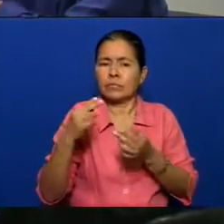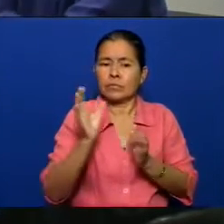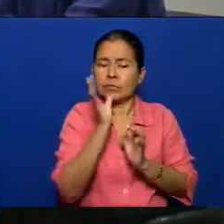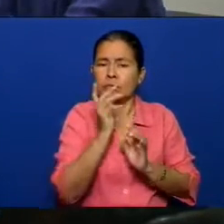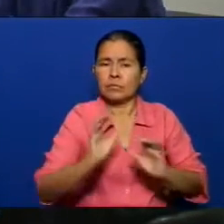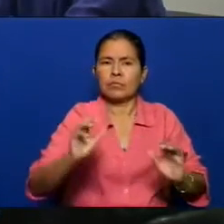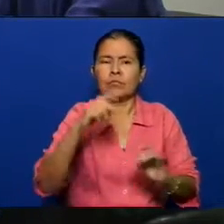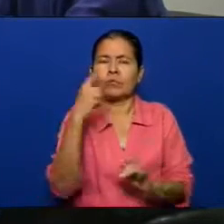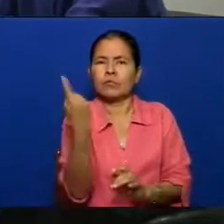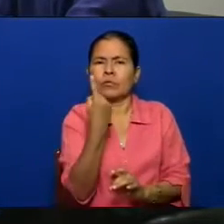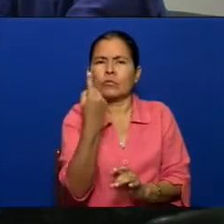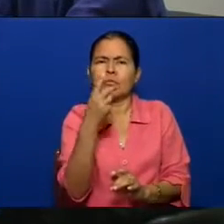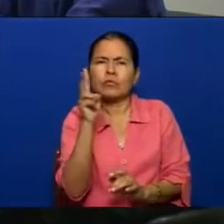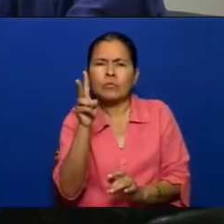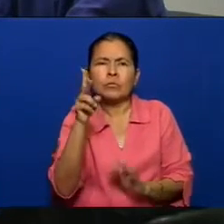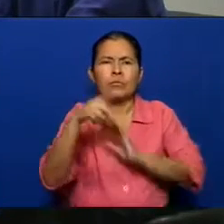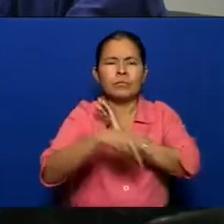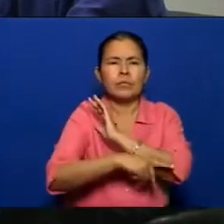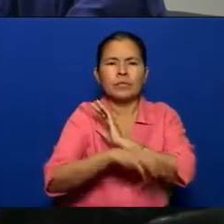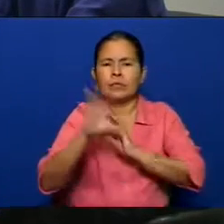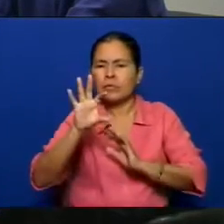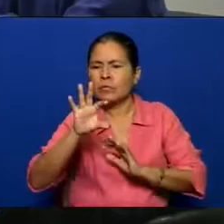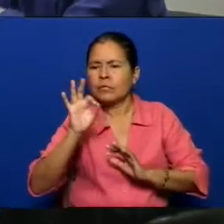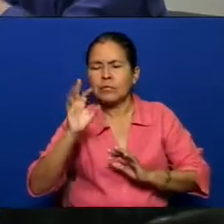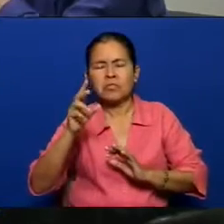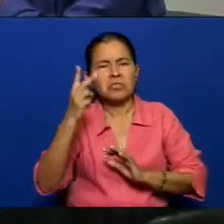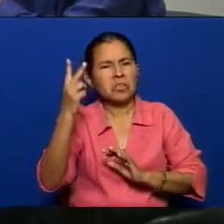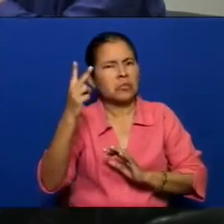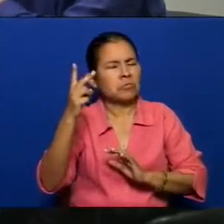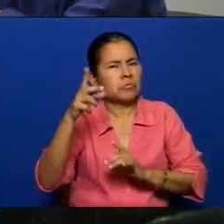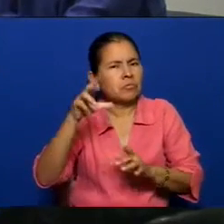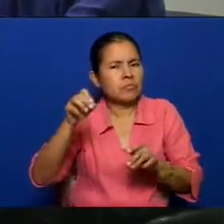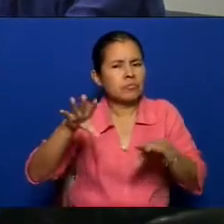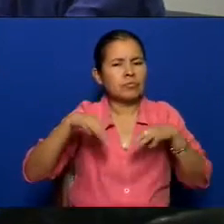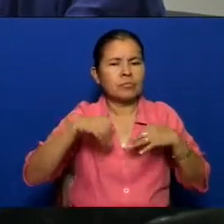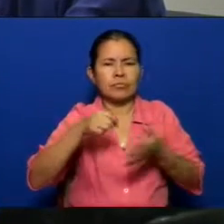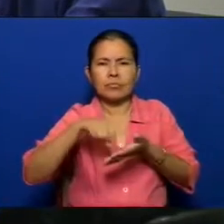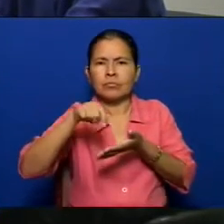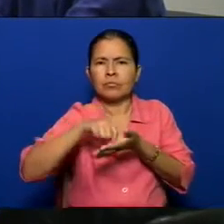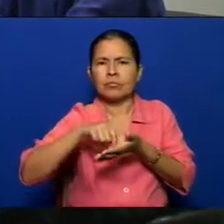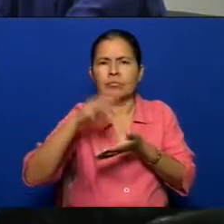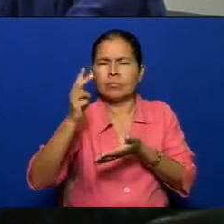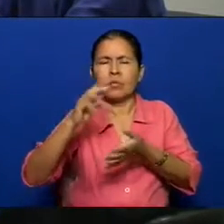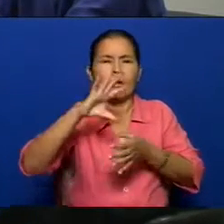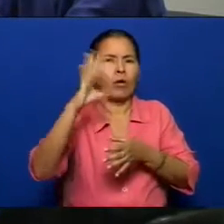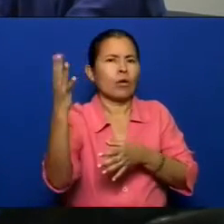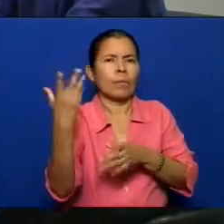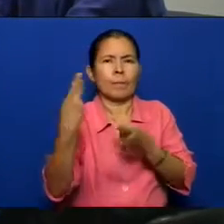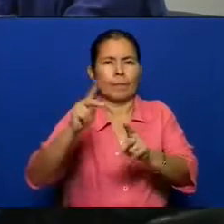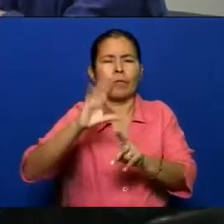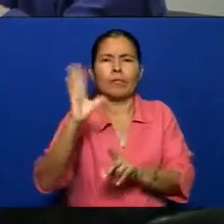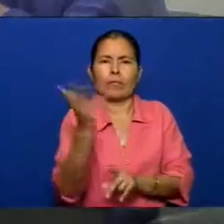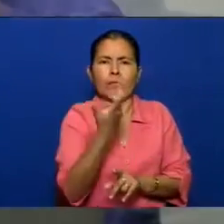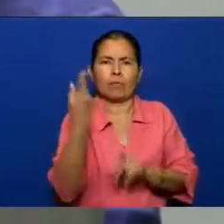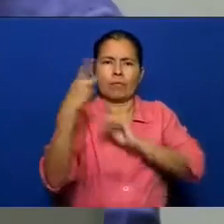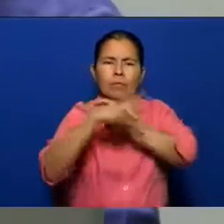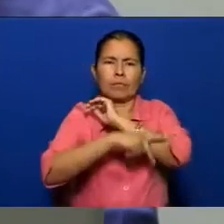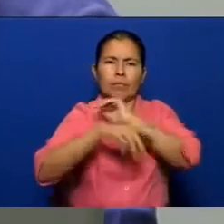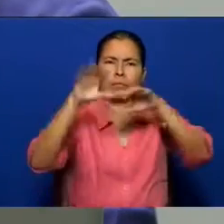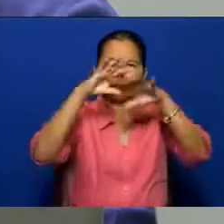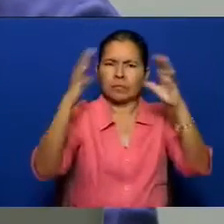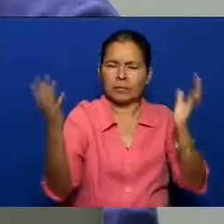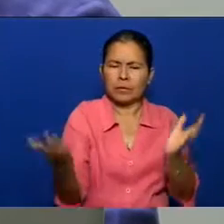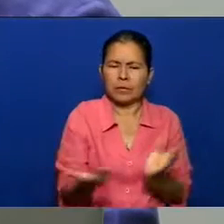todo el sistema de Naciones Unidas que no han ratificado la Convención. El resto de naciones de los